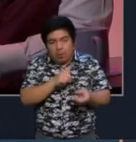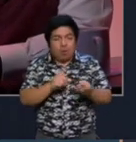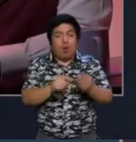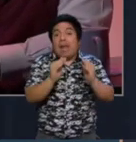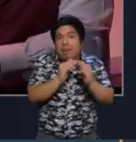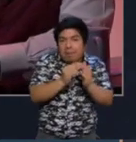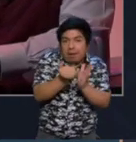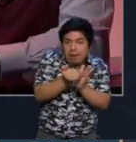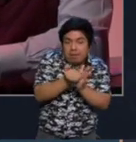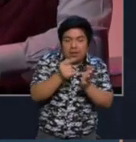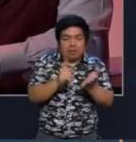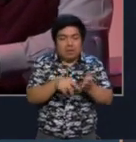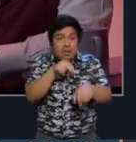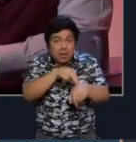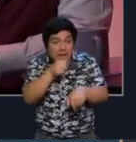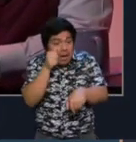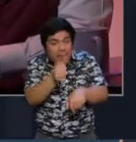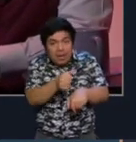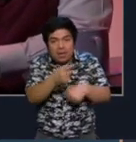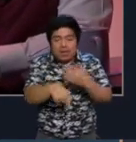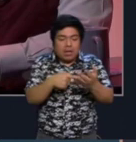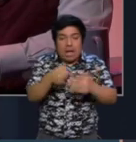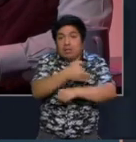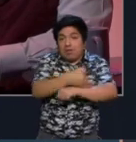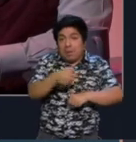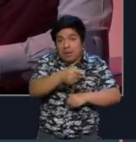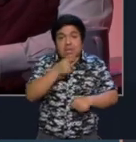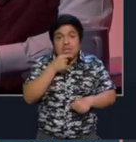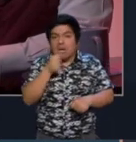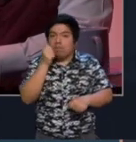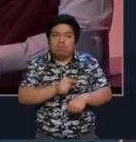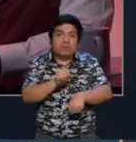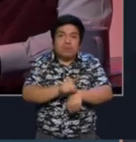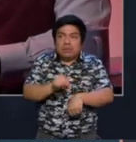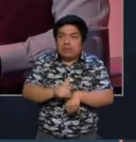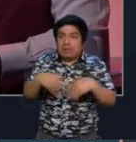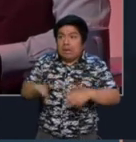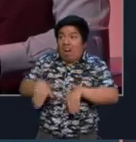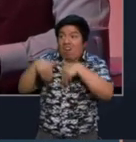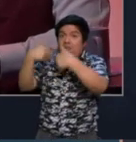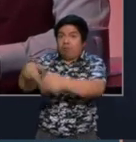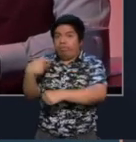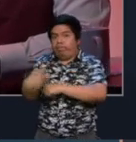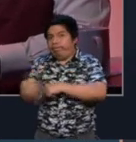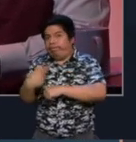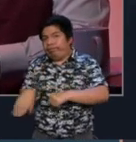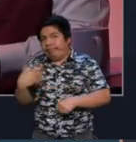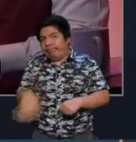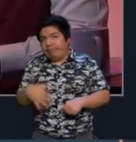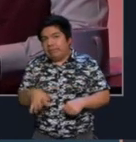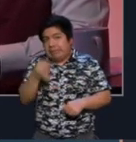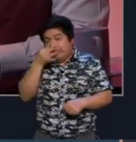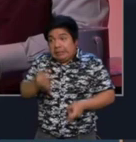tiene que haber atención médica, tiene que haber garantías para la familia de los policías que todos los días arriesgan su vida en las calles, porque prácticamente los